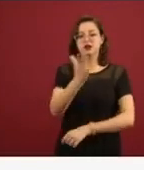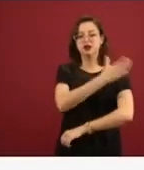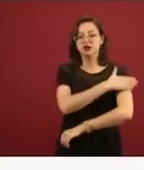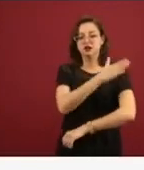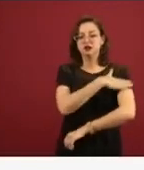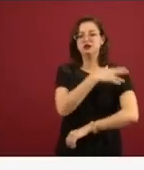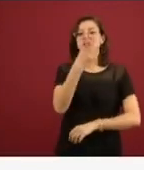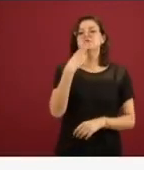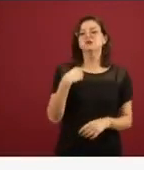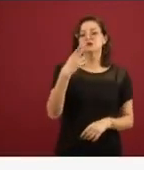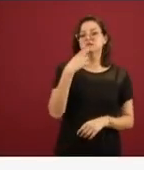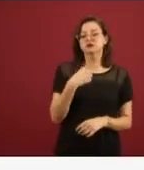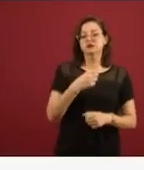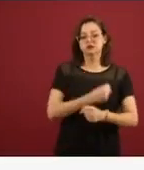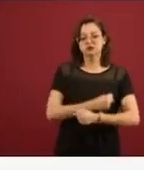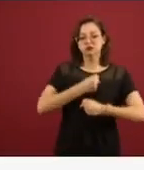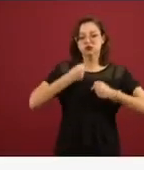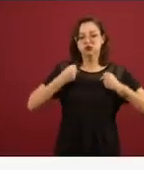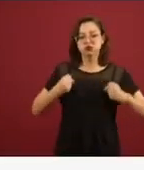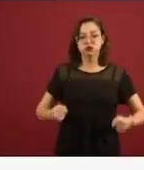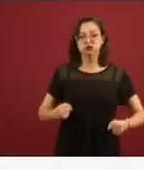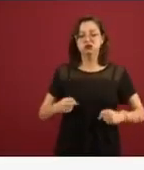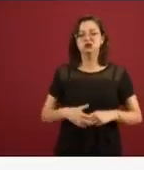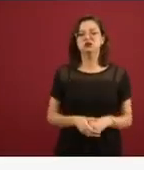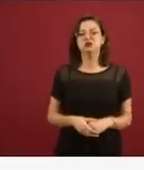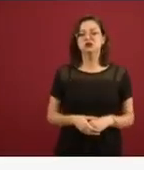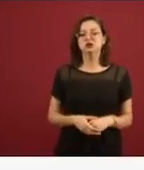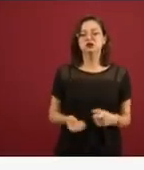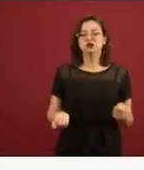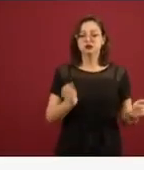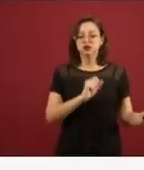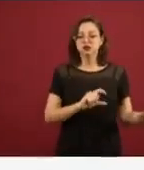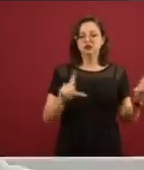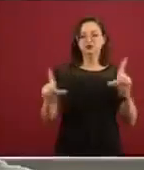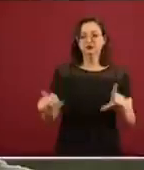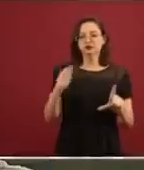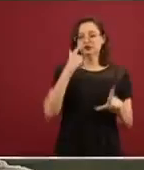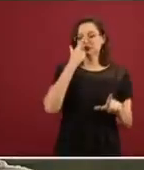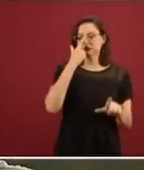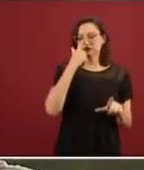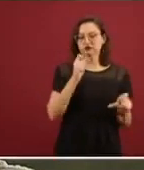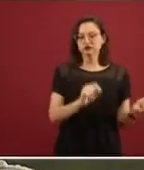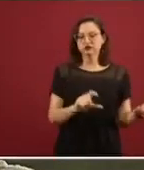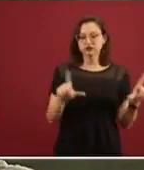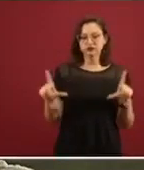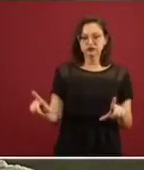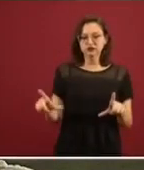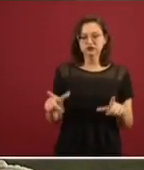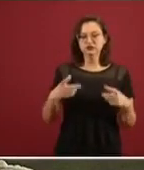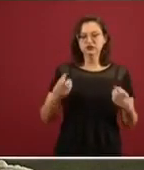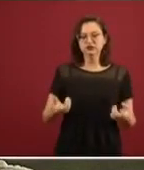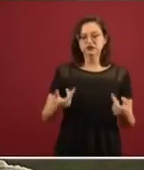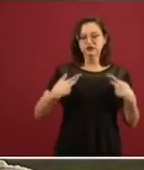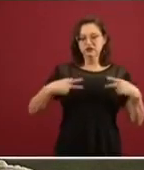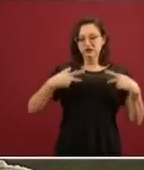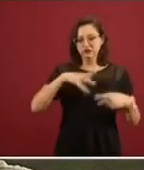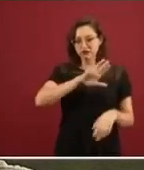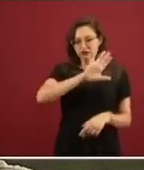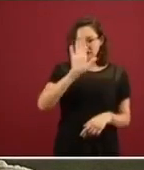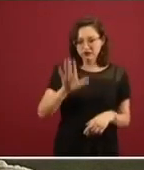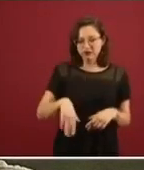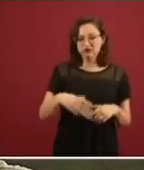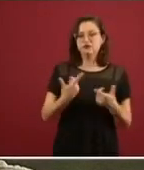hipertensión, la diabetes y la obesidad. Y en la siguiente diapositiva vamos a ver las defunciones que